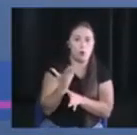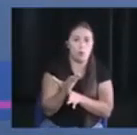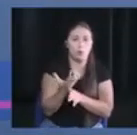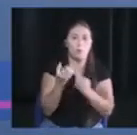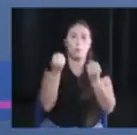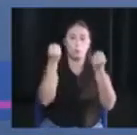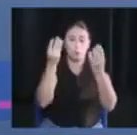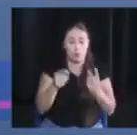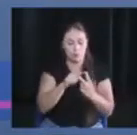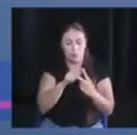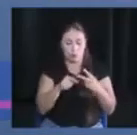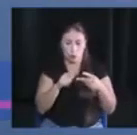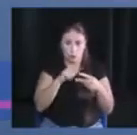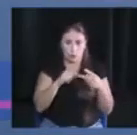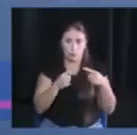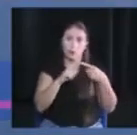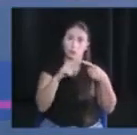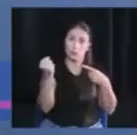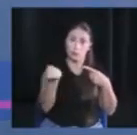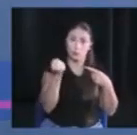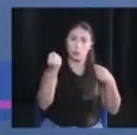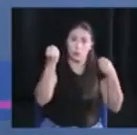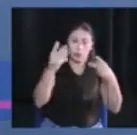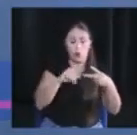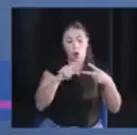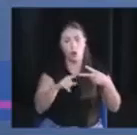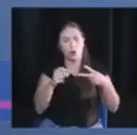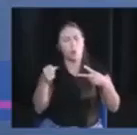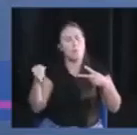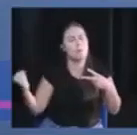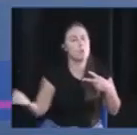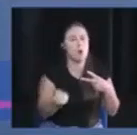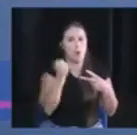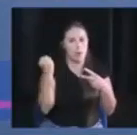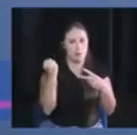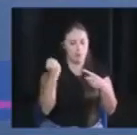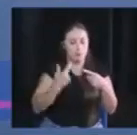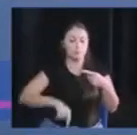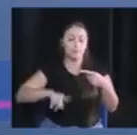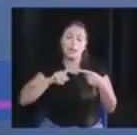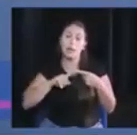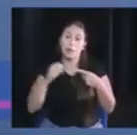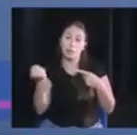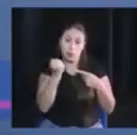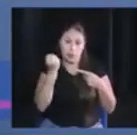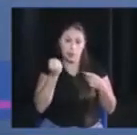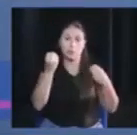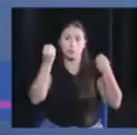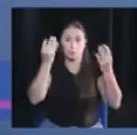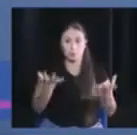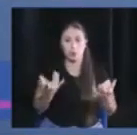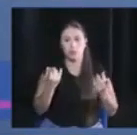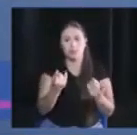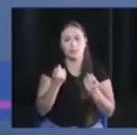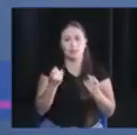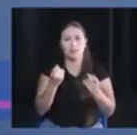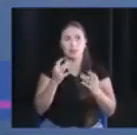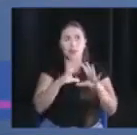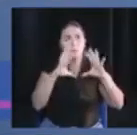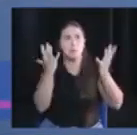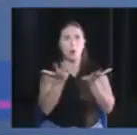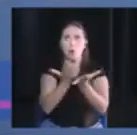Por dos motivos, uno importante y uno importantísimo. El motivo importante es que a escala del